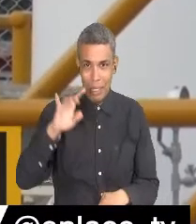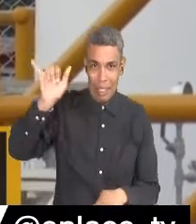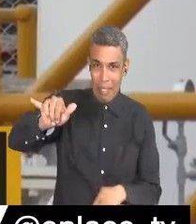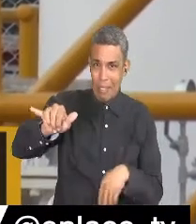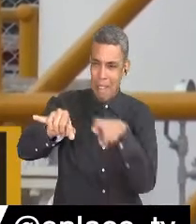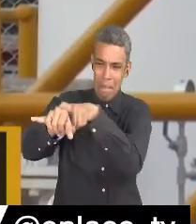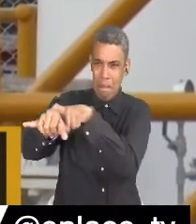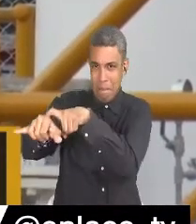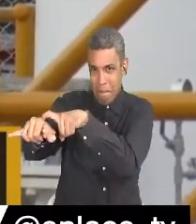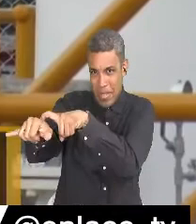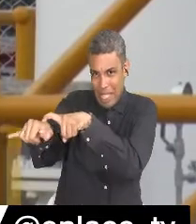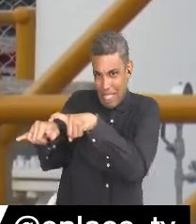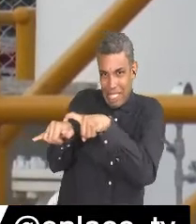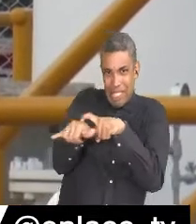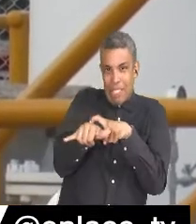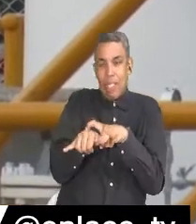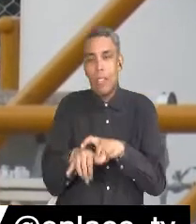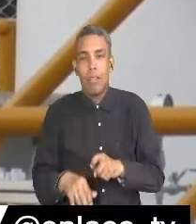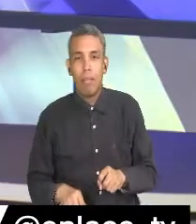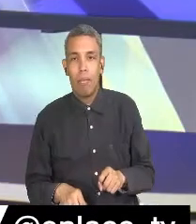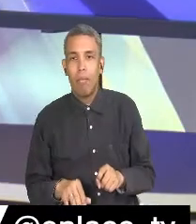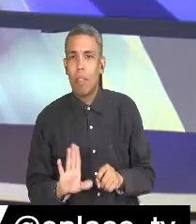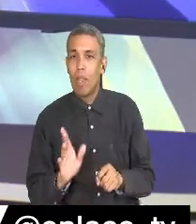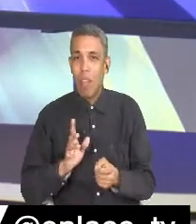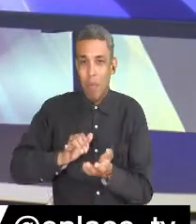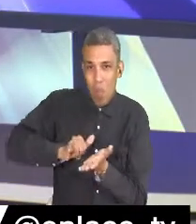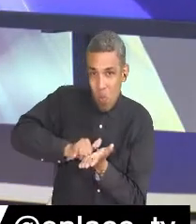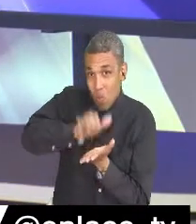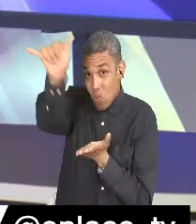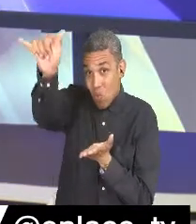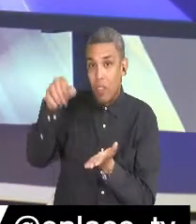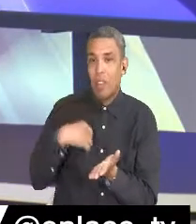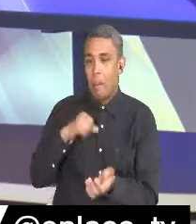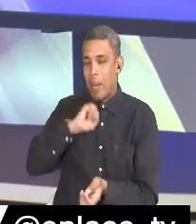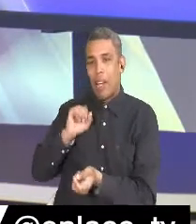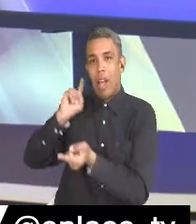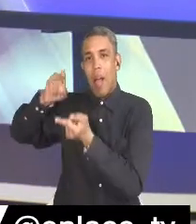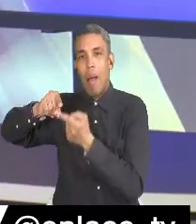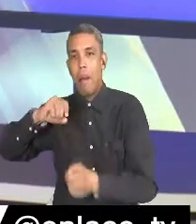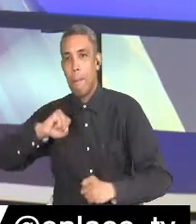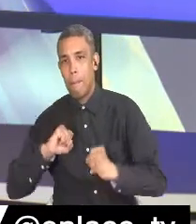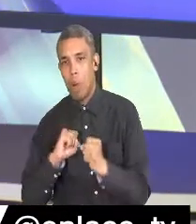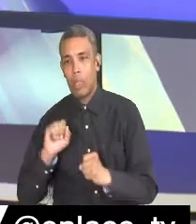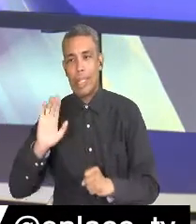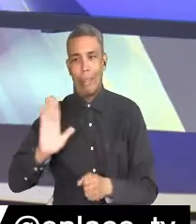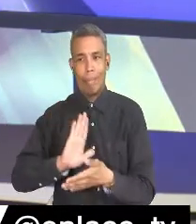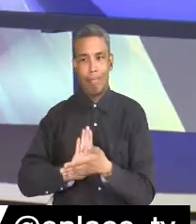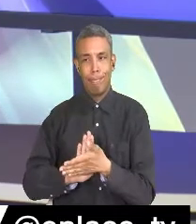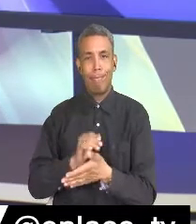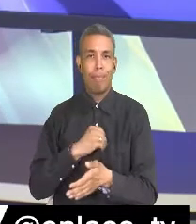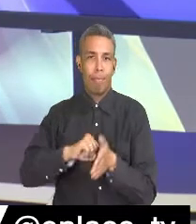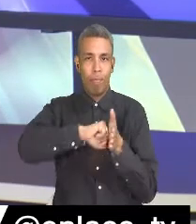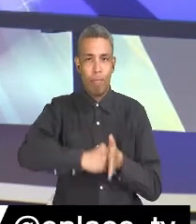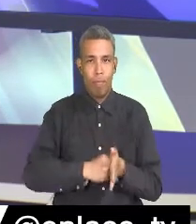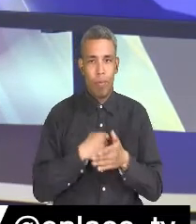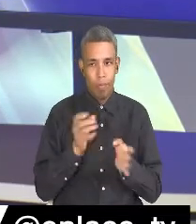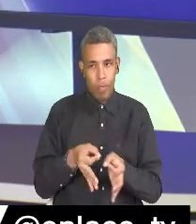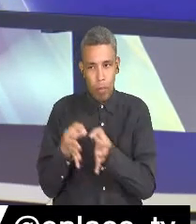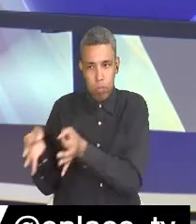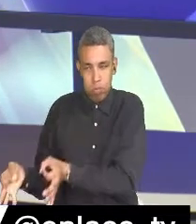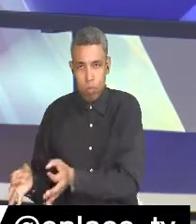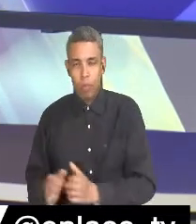Bogotá tuvo que ser suspendido. En el grupo F del barrio Primero de Mayo fueron rescatados dos perros que llevaban más